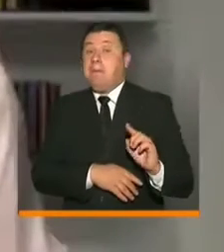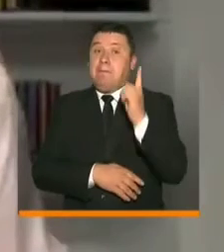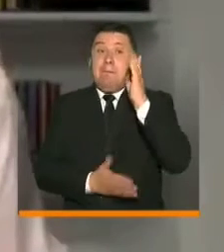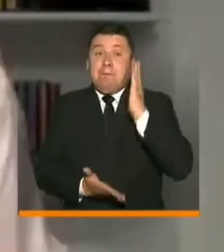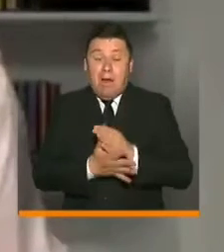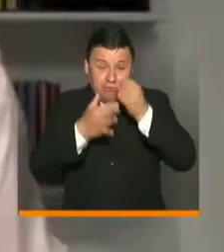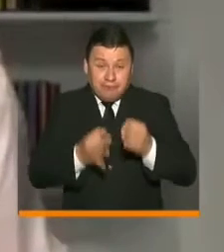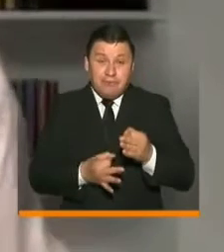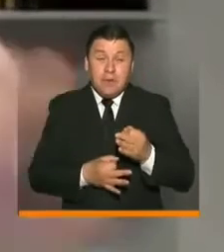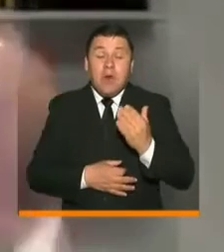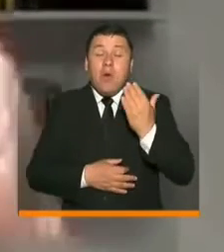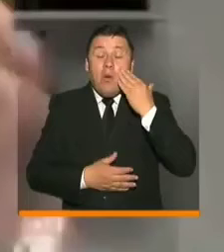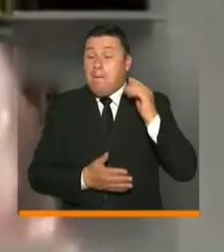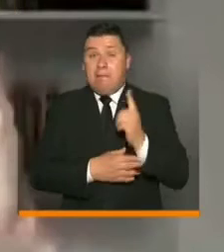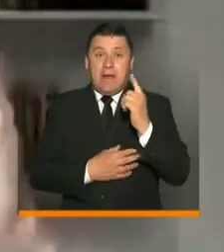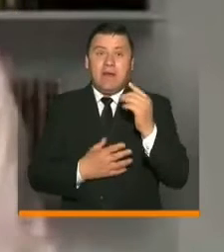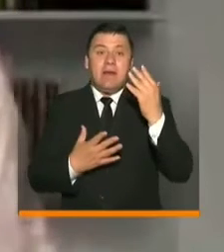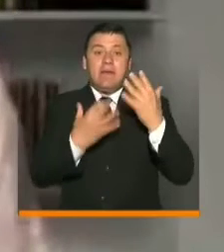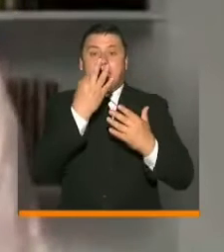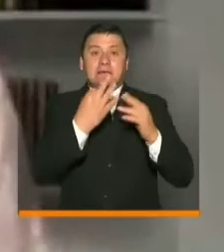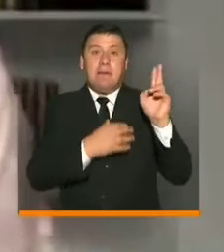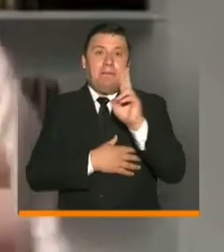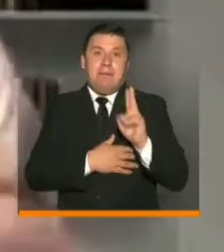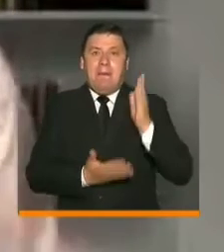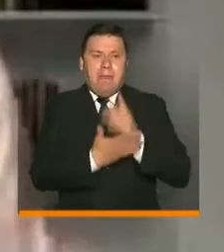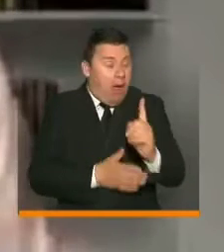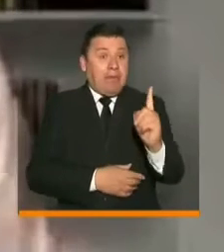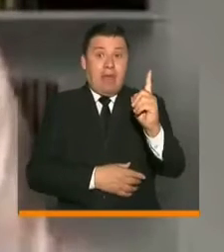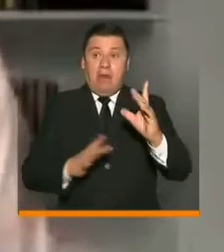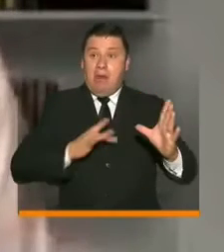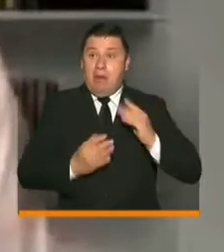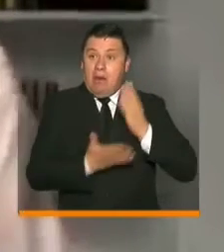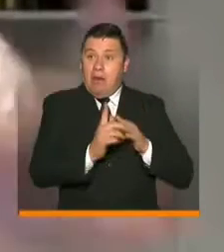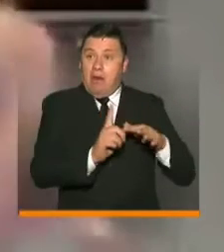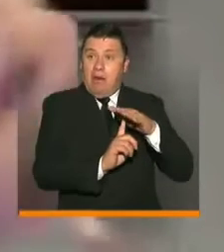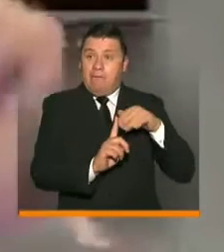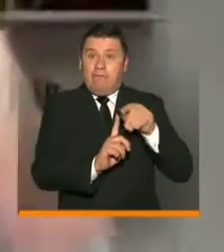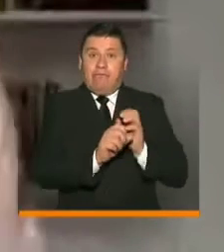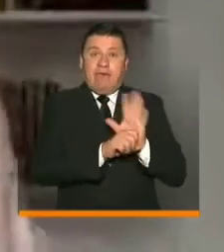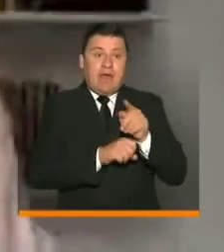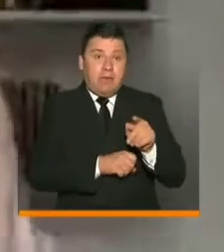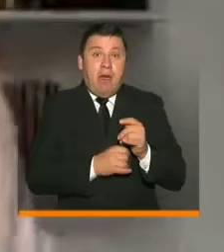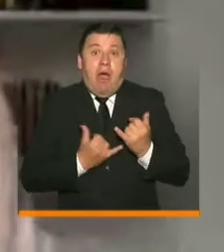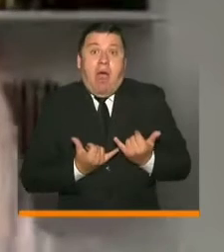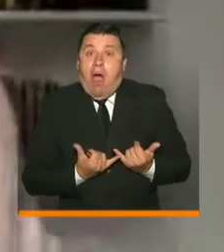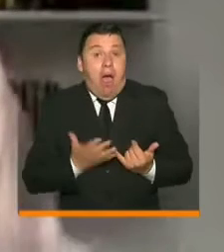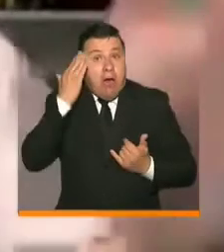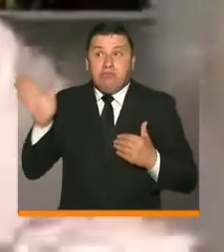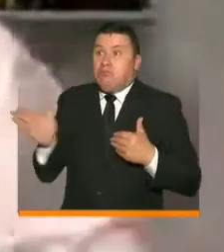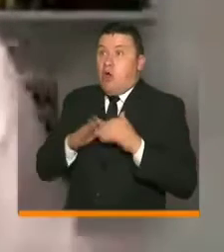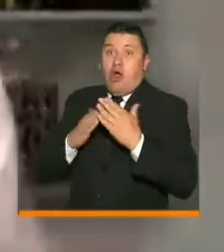caso confirmado nos llegó, presidente, el 13 de marzo. Y debo decir además que en ese momento todavía no se habían cerrado